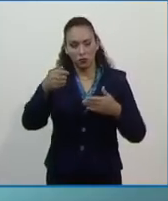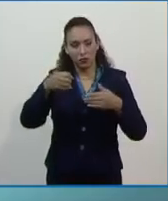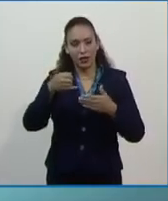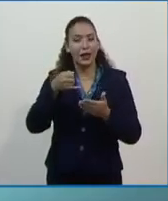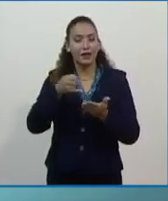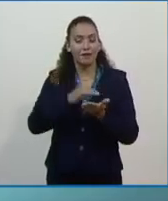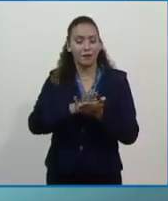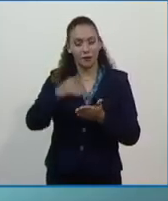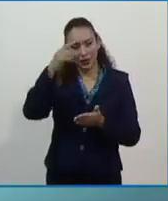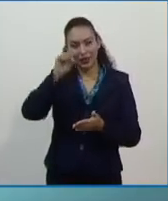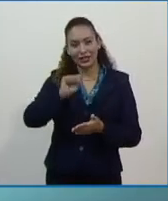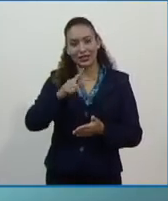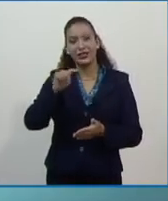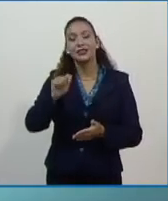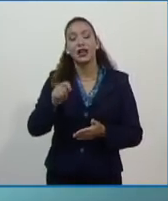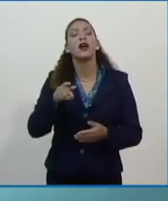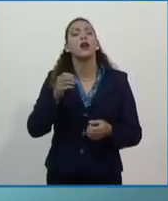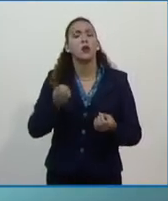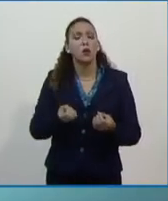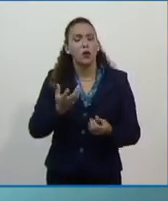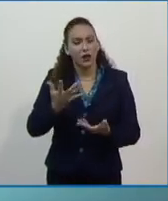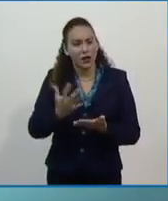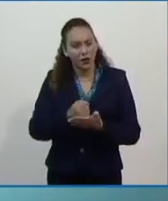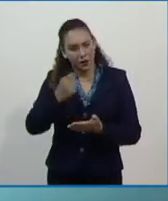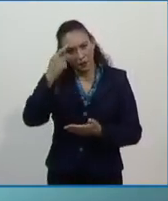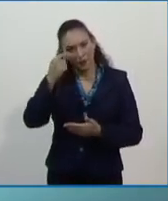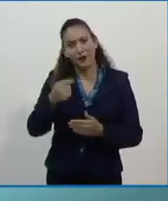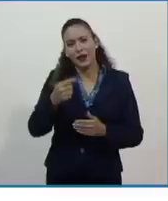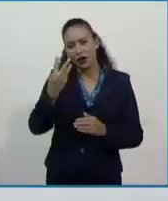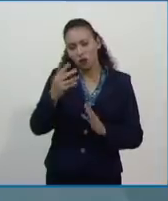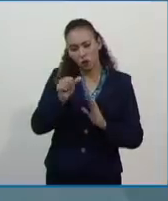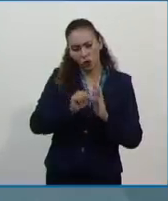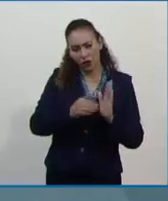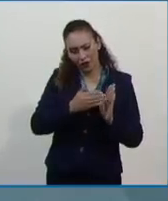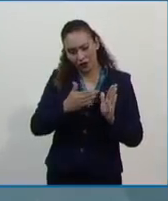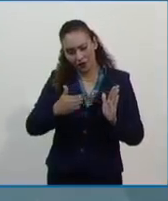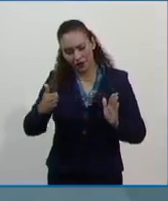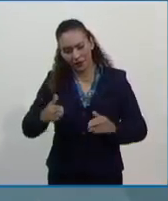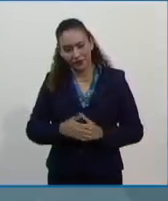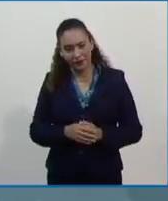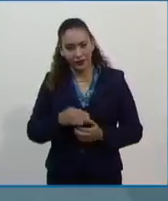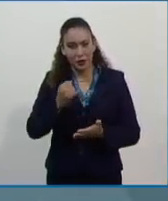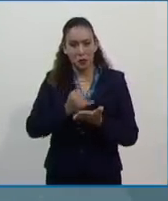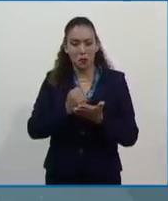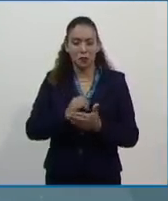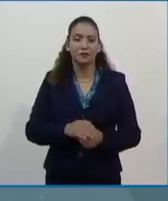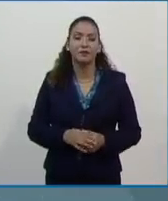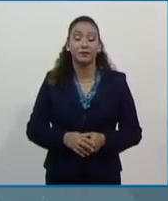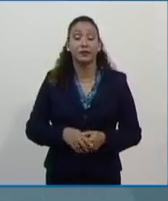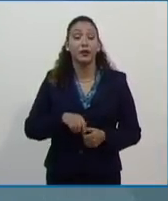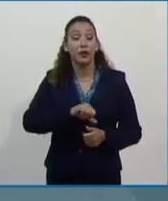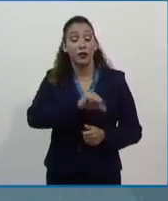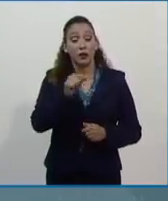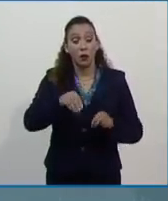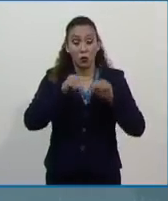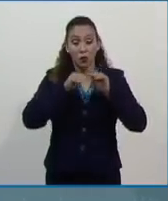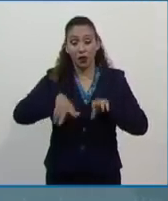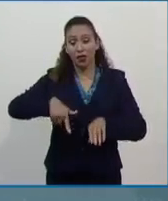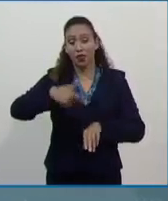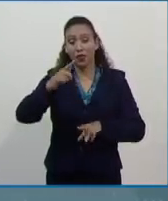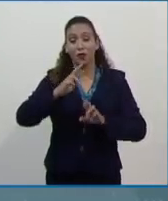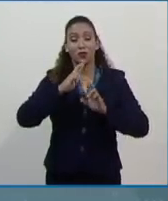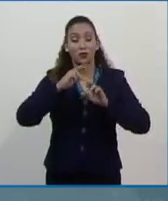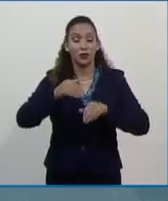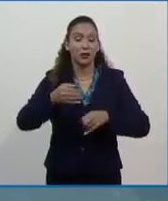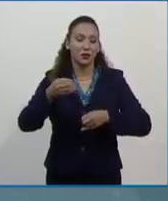el asegurado del cuatrimestre previo a la presentación de la demanda. De plenos regionales se publicaron 12 jurisprudencias sobre